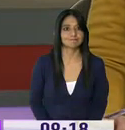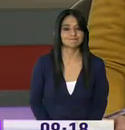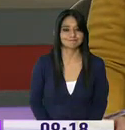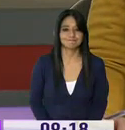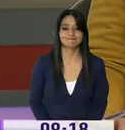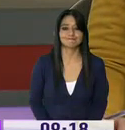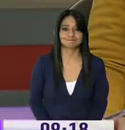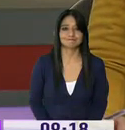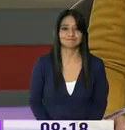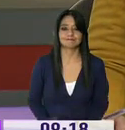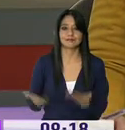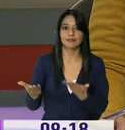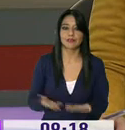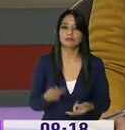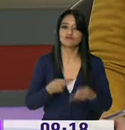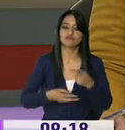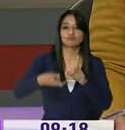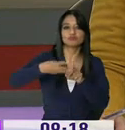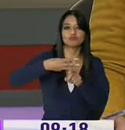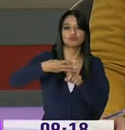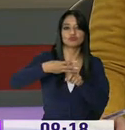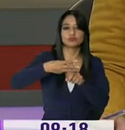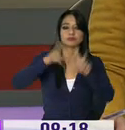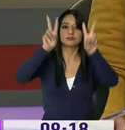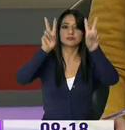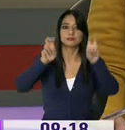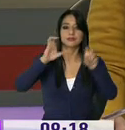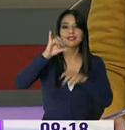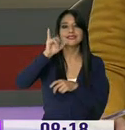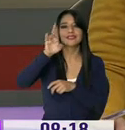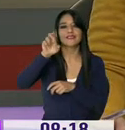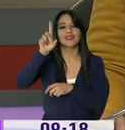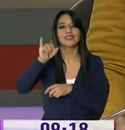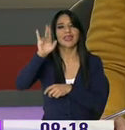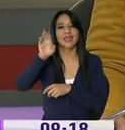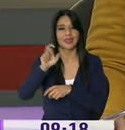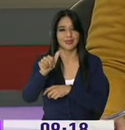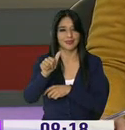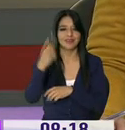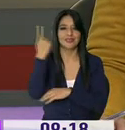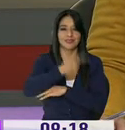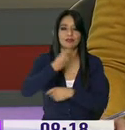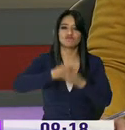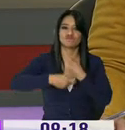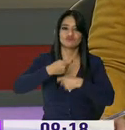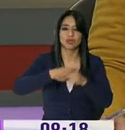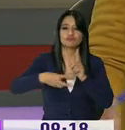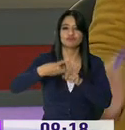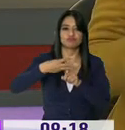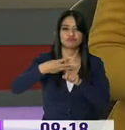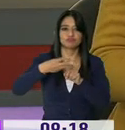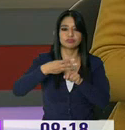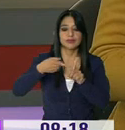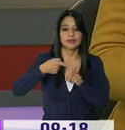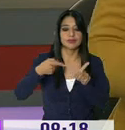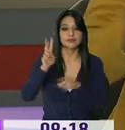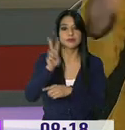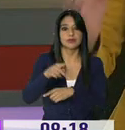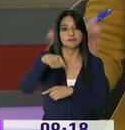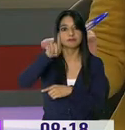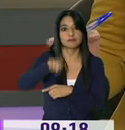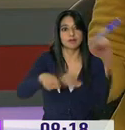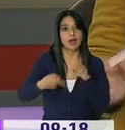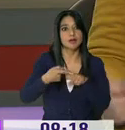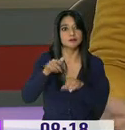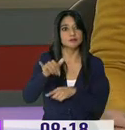El evento de comercio vía online denominado Cyber Day, que tenía previsto desarrollarse desde el viernes 1 hasta el sábado